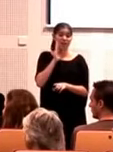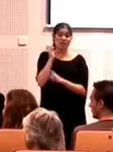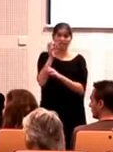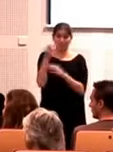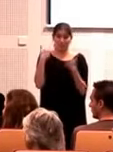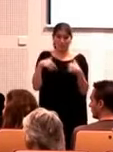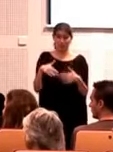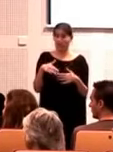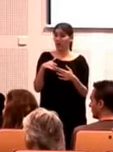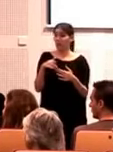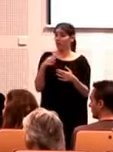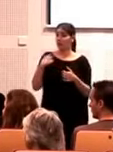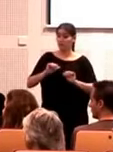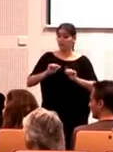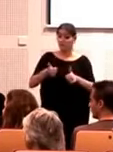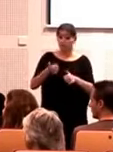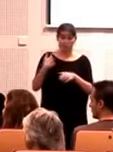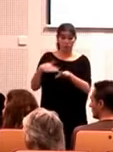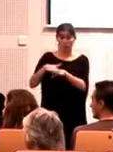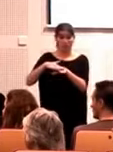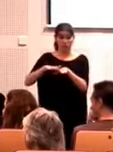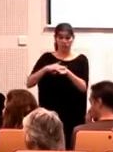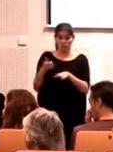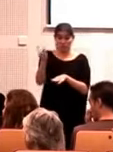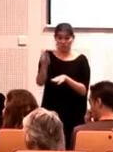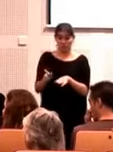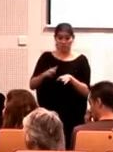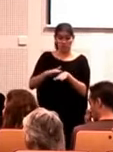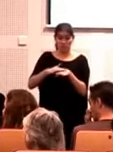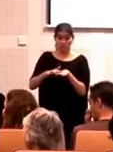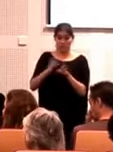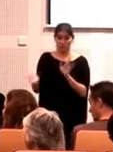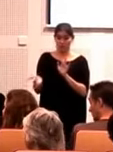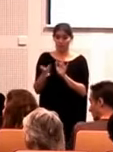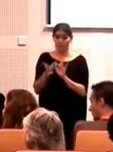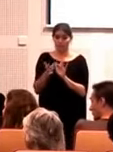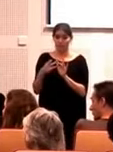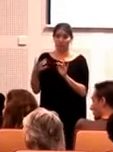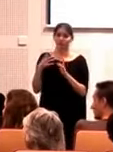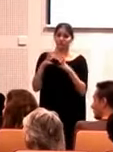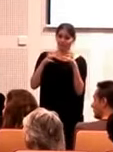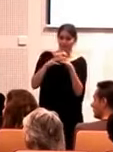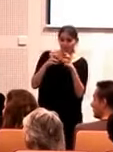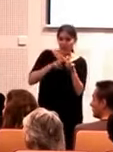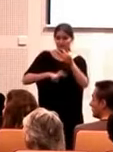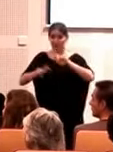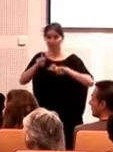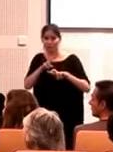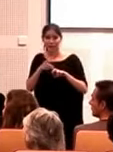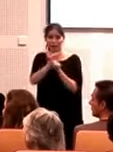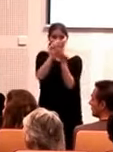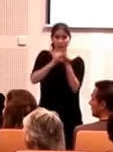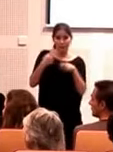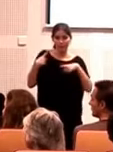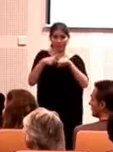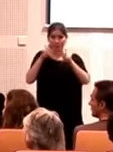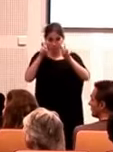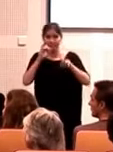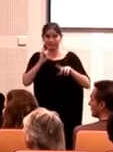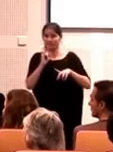manera muy básica. Y empezamos, los dos teníamos ganas de explorar nuevas formas de sexualidad y que